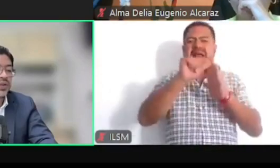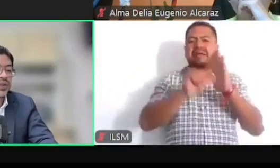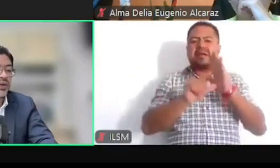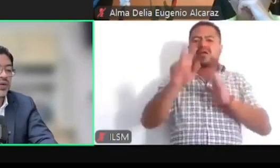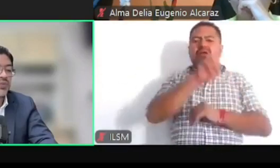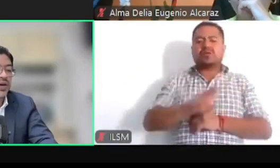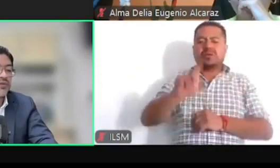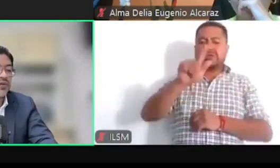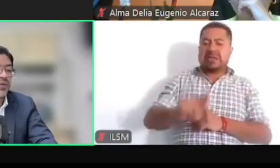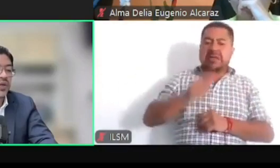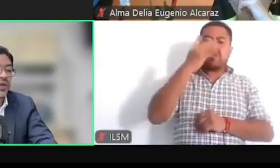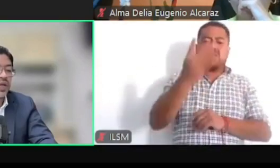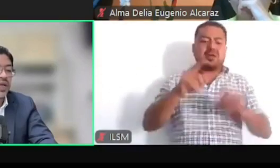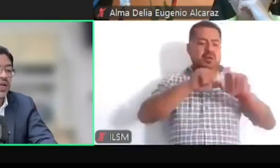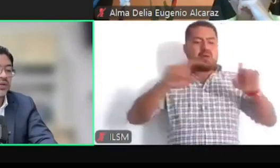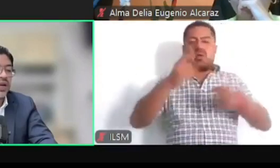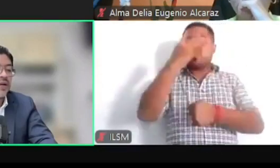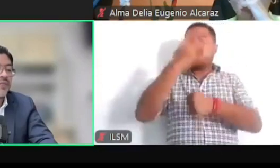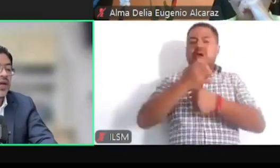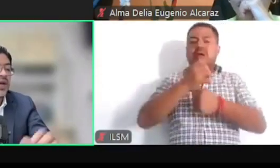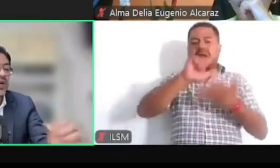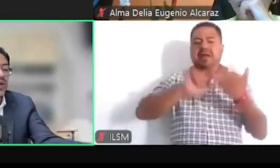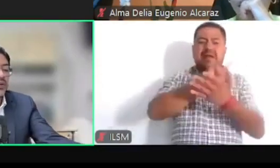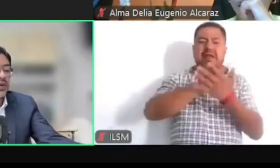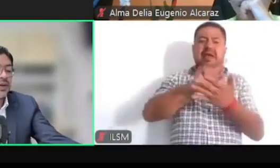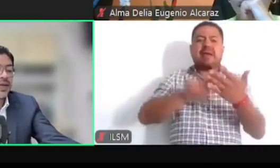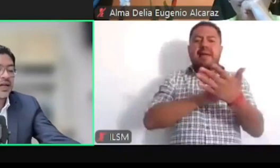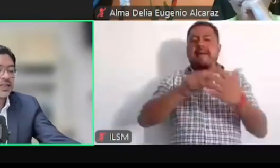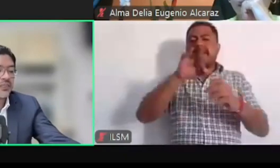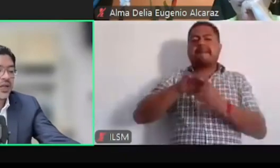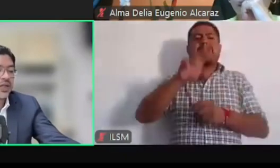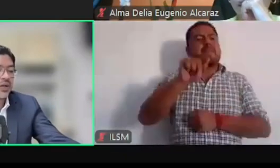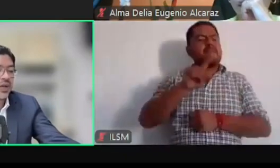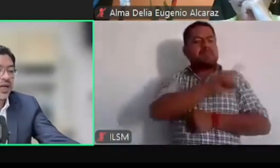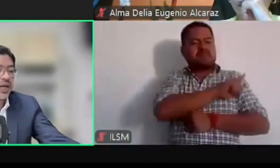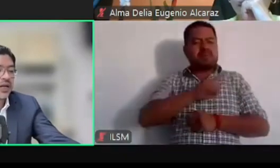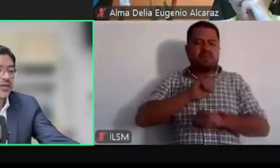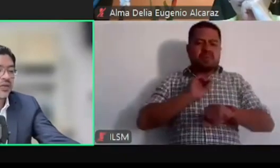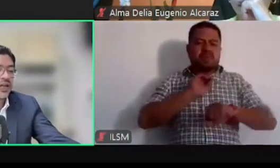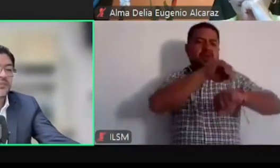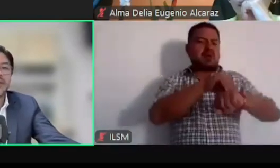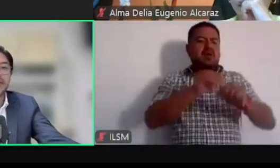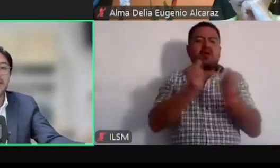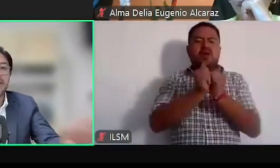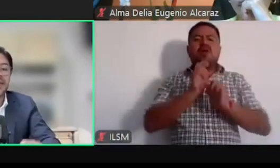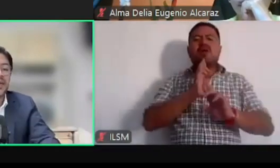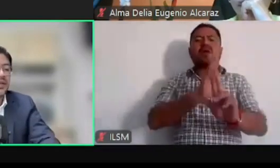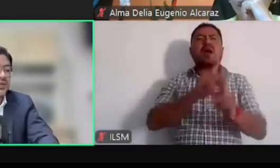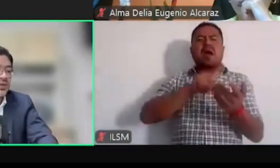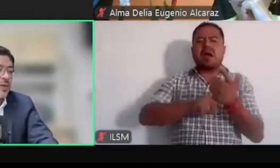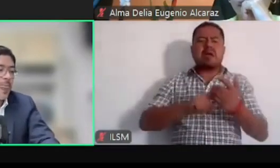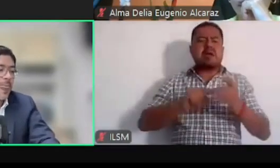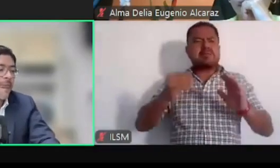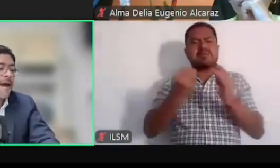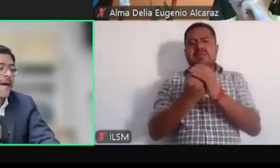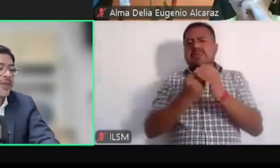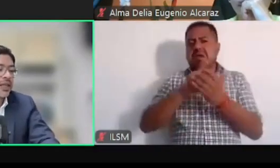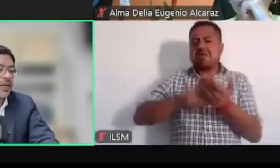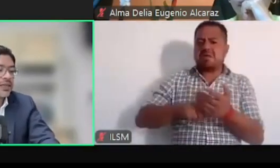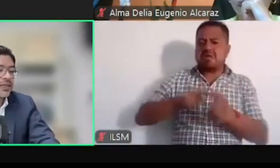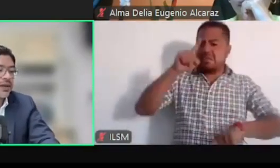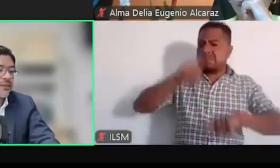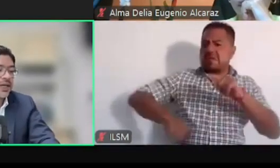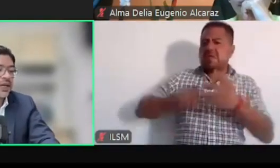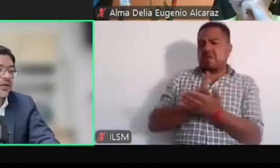274 párrafo cuarto de la ley electoral no debe aplicarse por analogía al resultar privativa de derechos